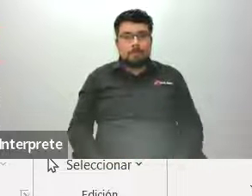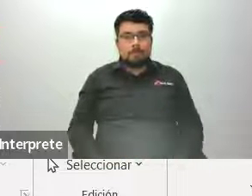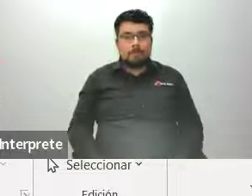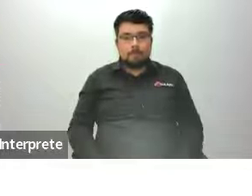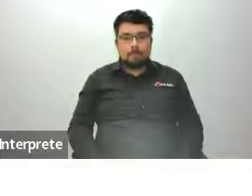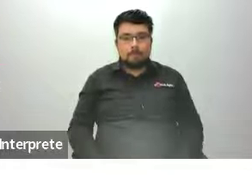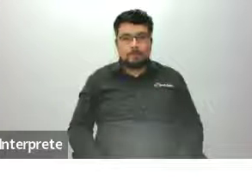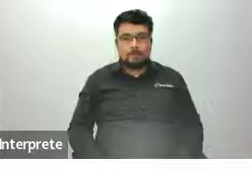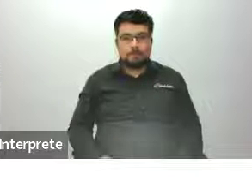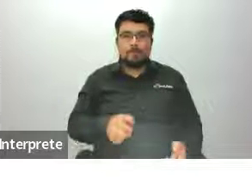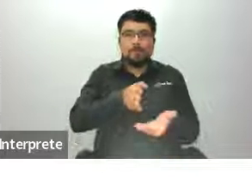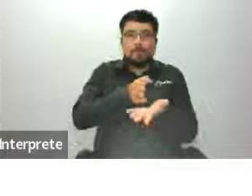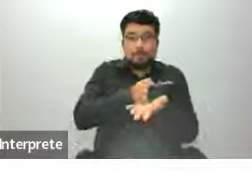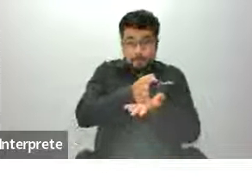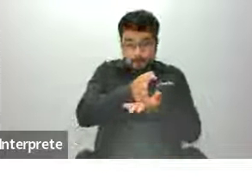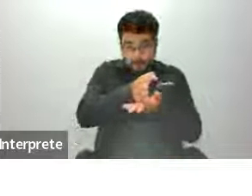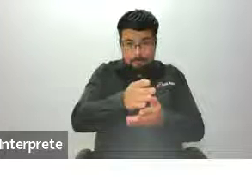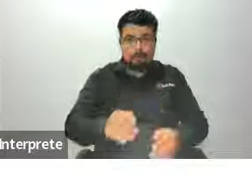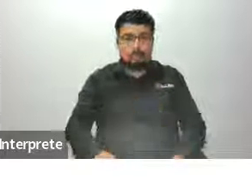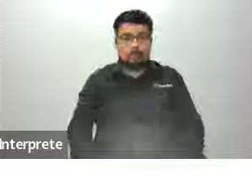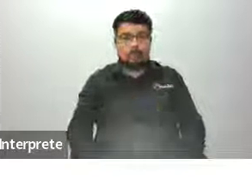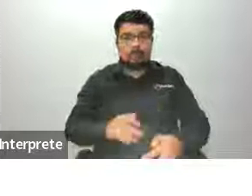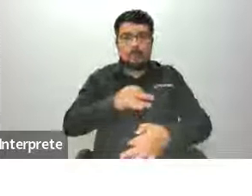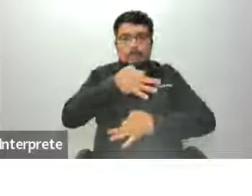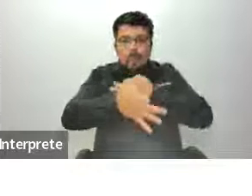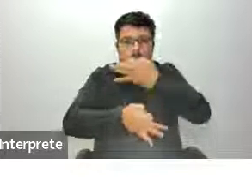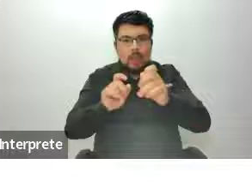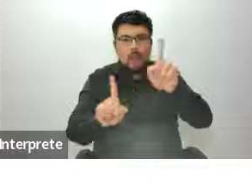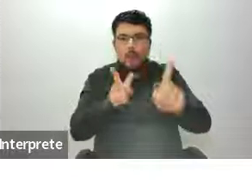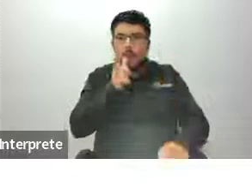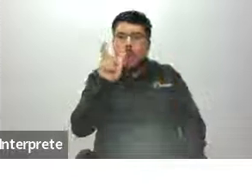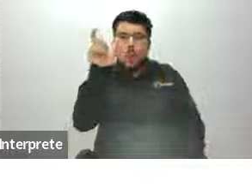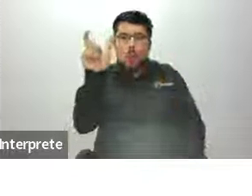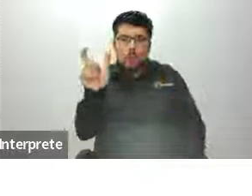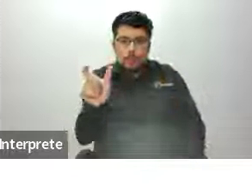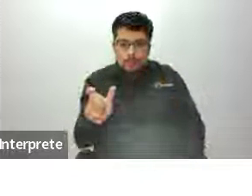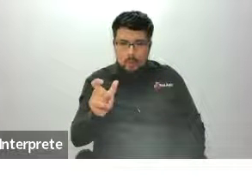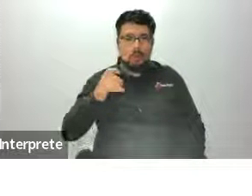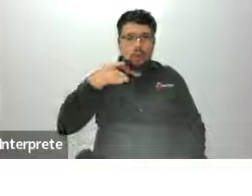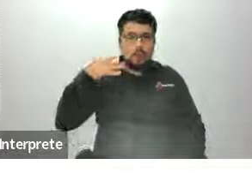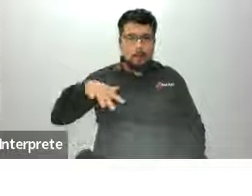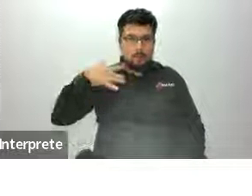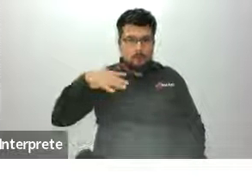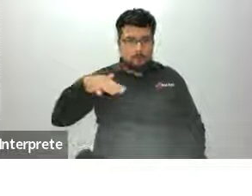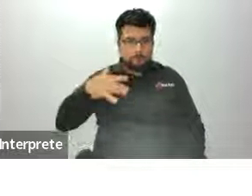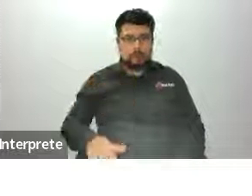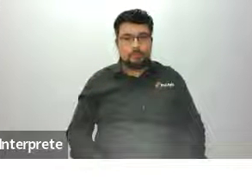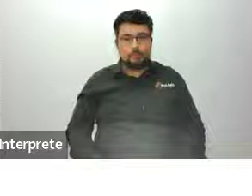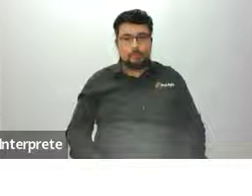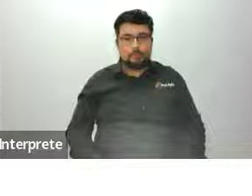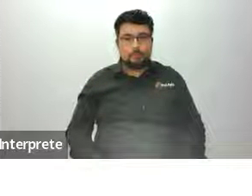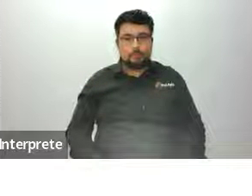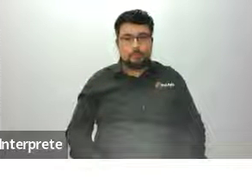Inicialmente voy a plantear algunos conceptos que podrían ser más importantes y luego voy